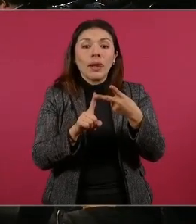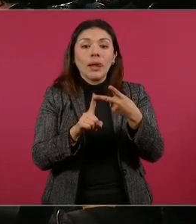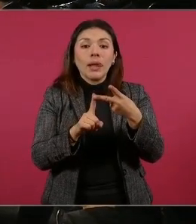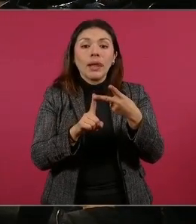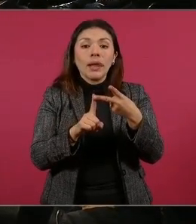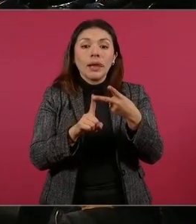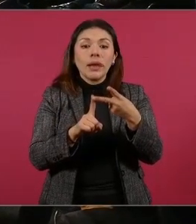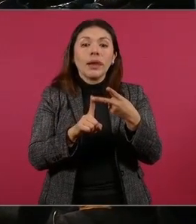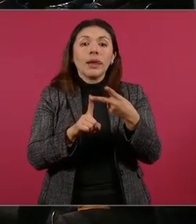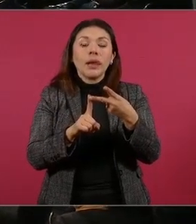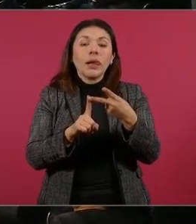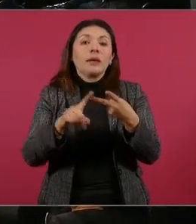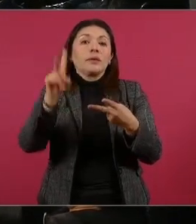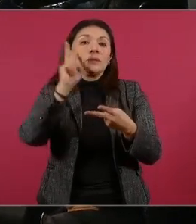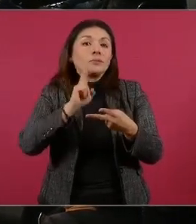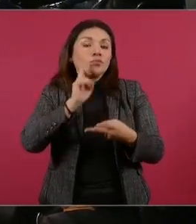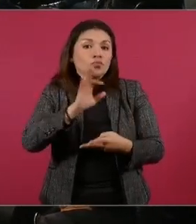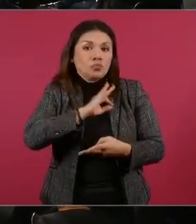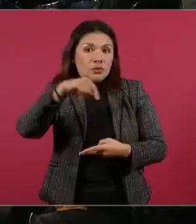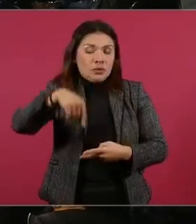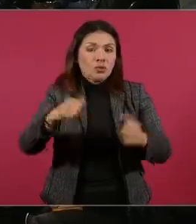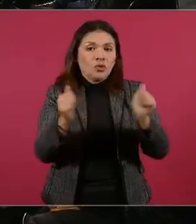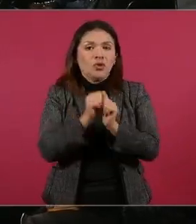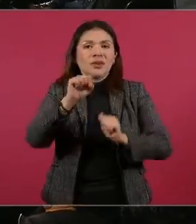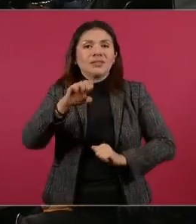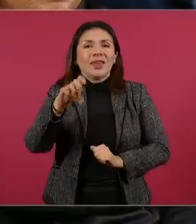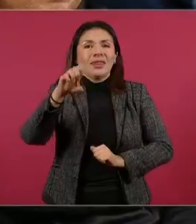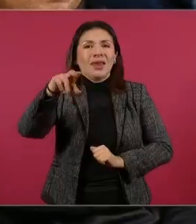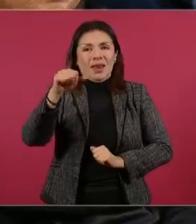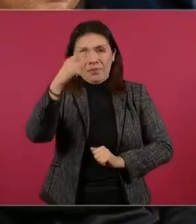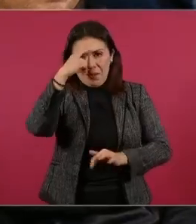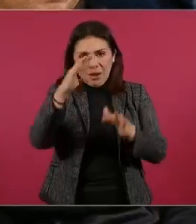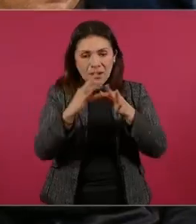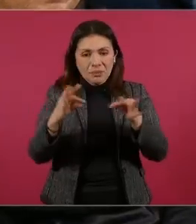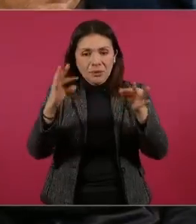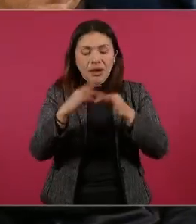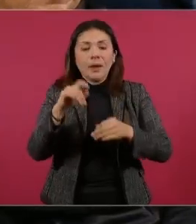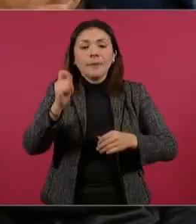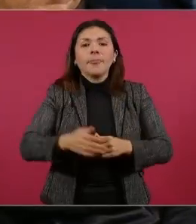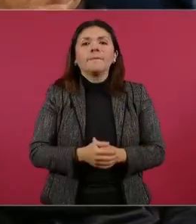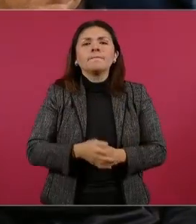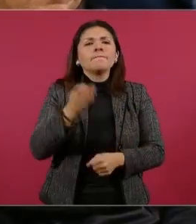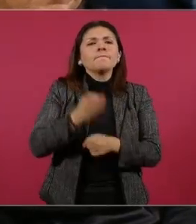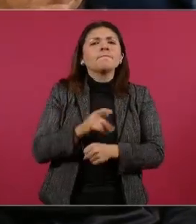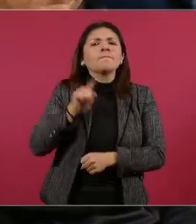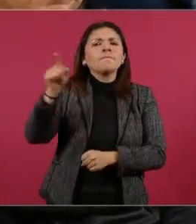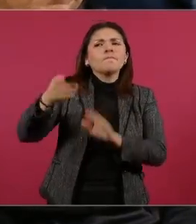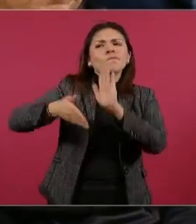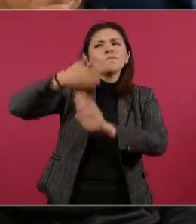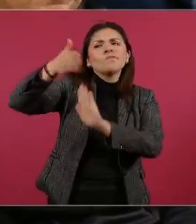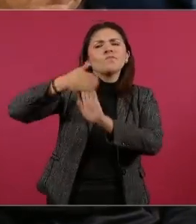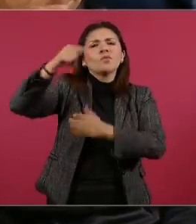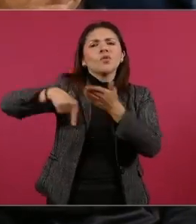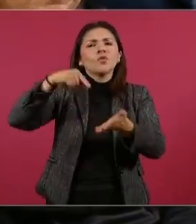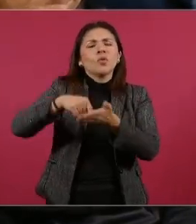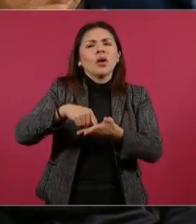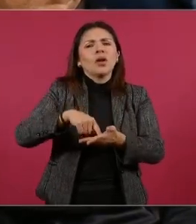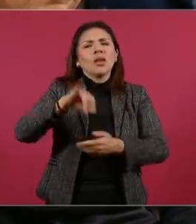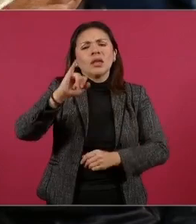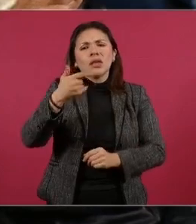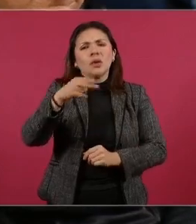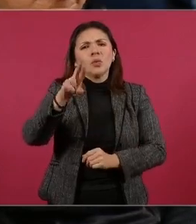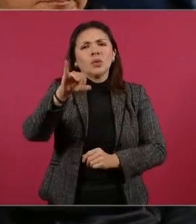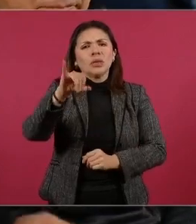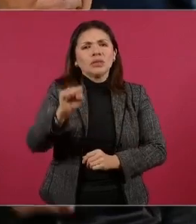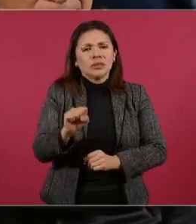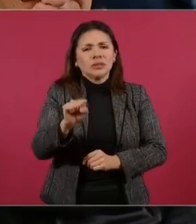también ver si lo puede plantear aquí la cedena explicarlo es un una obra que se está construyendo en imuris un Fer